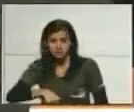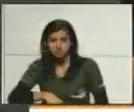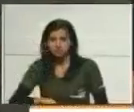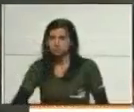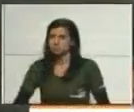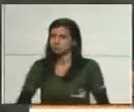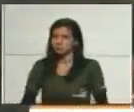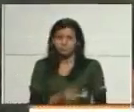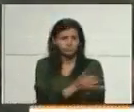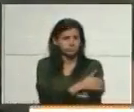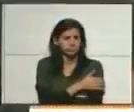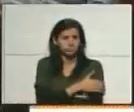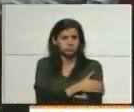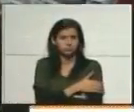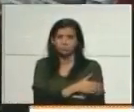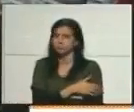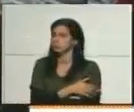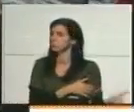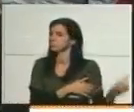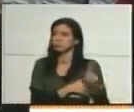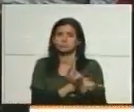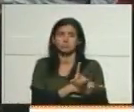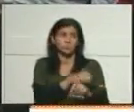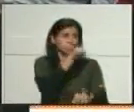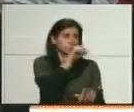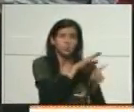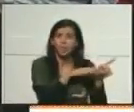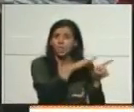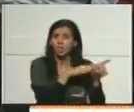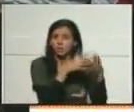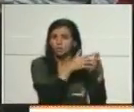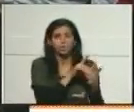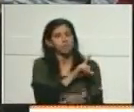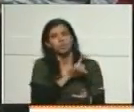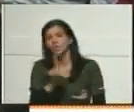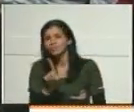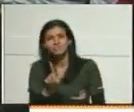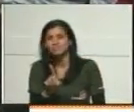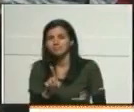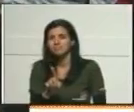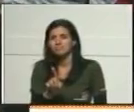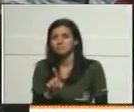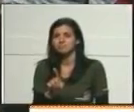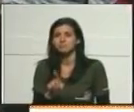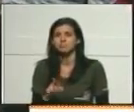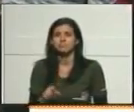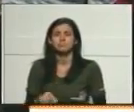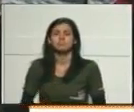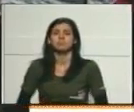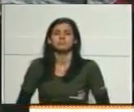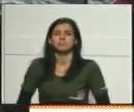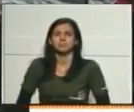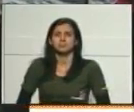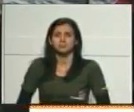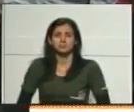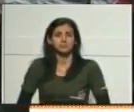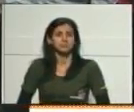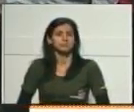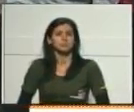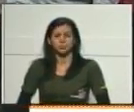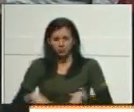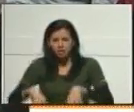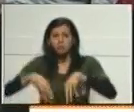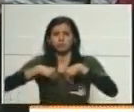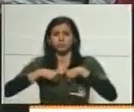derecha pitiyanqui no. Apoderémonos con mucha fuerza de la fuerza constituyente, del